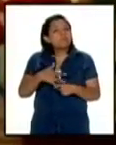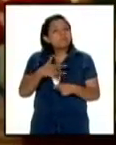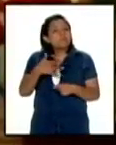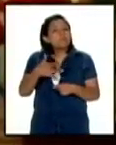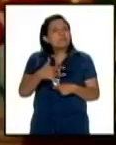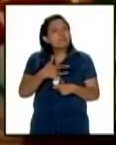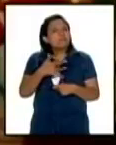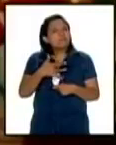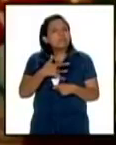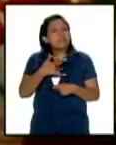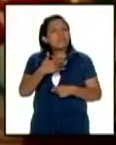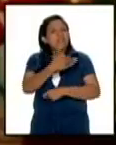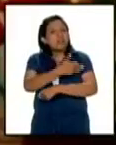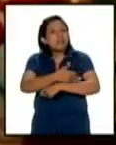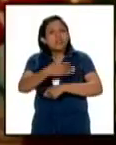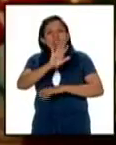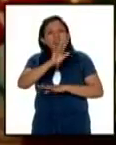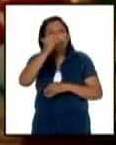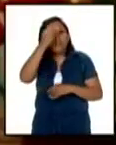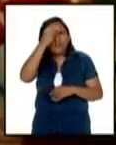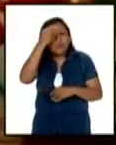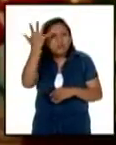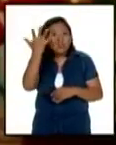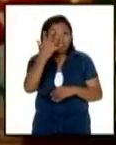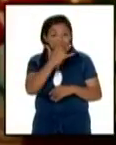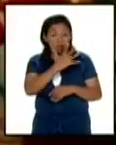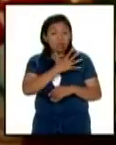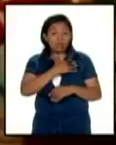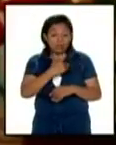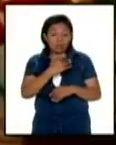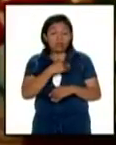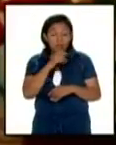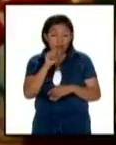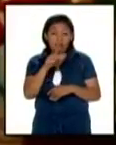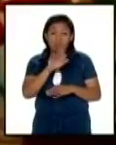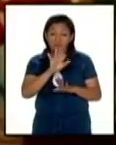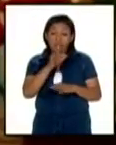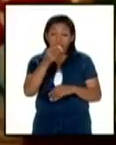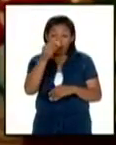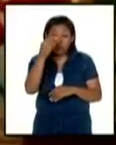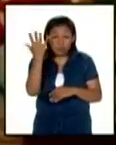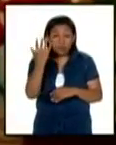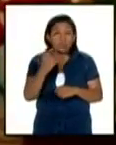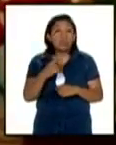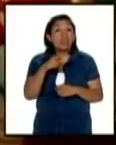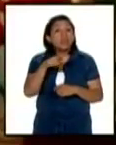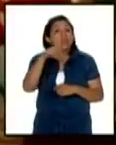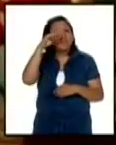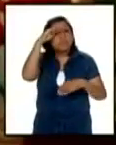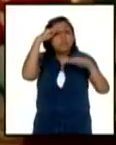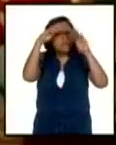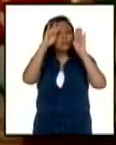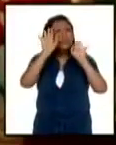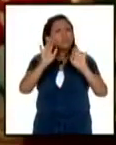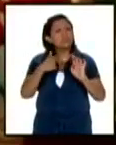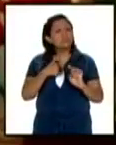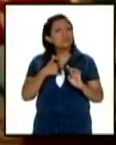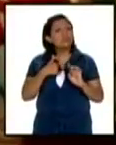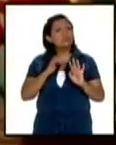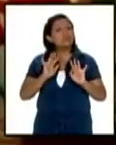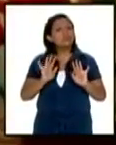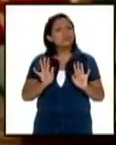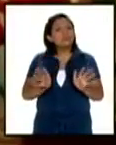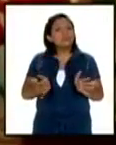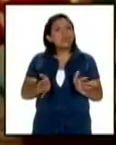los familiares, de los hijos principalmente, que creen que porque uno ya está